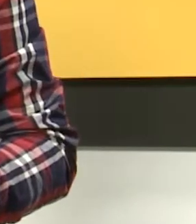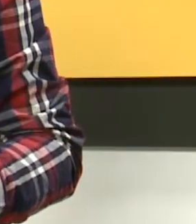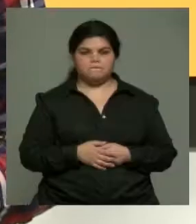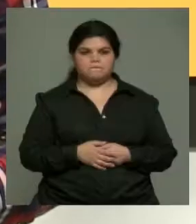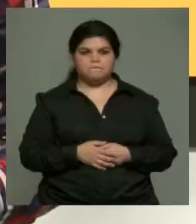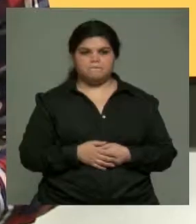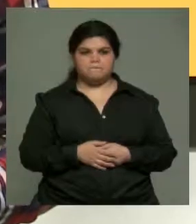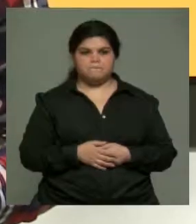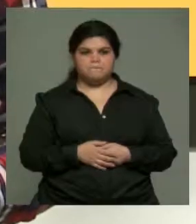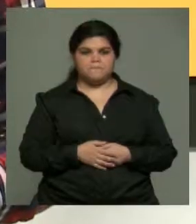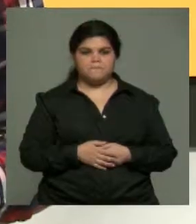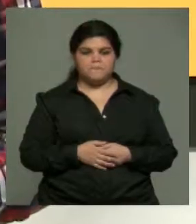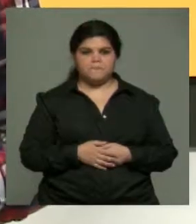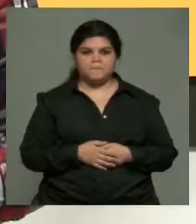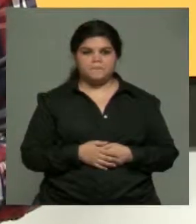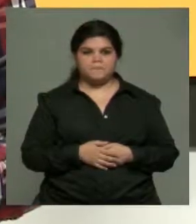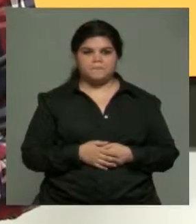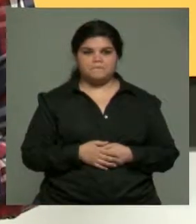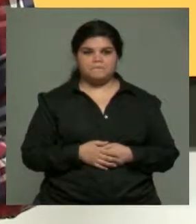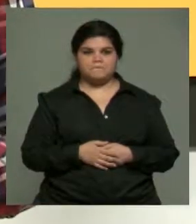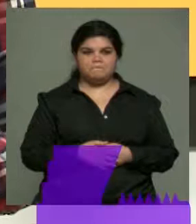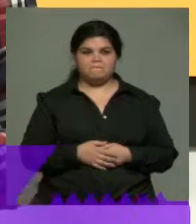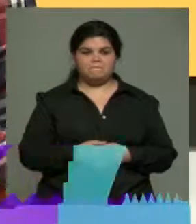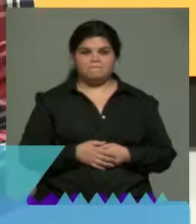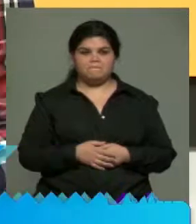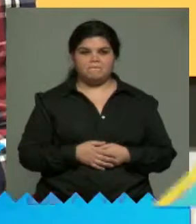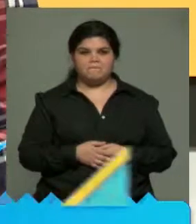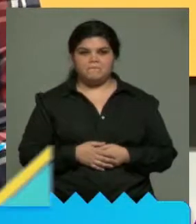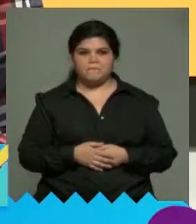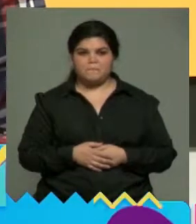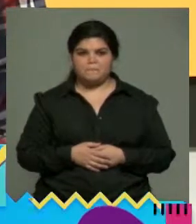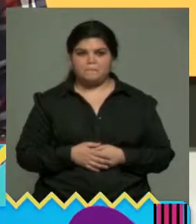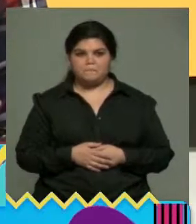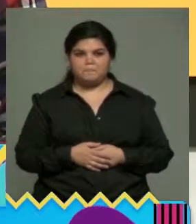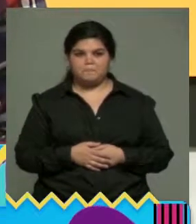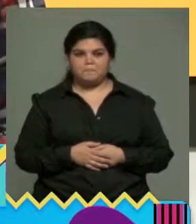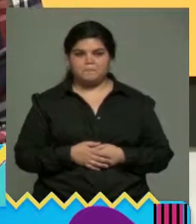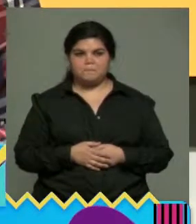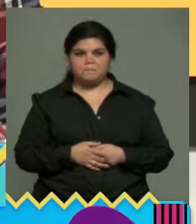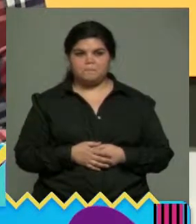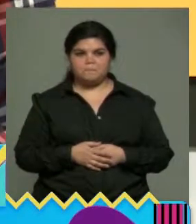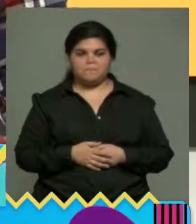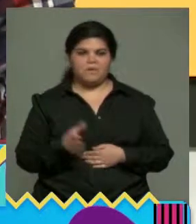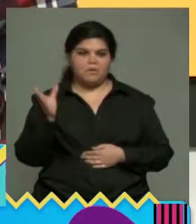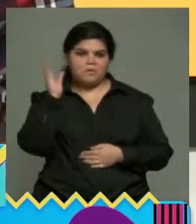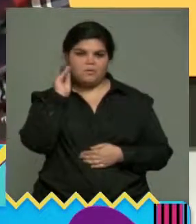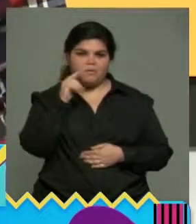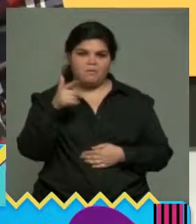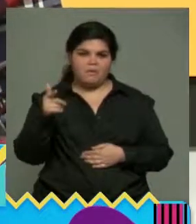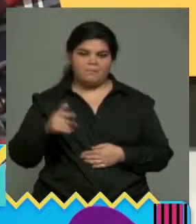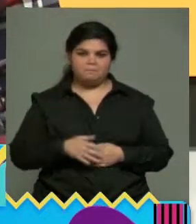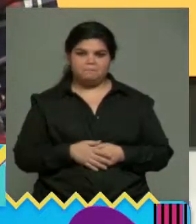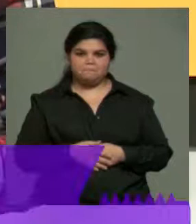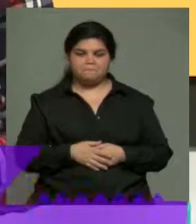¿Qué tal? Buenas tardes. Bienvenidos a una nueva entrega de Distintos Parecidos. Hoy, como siempre, con mi compañero Marcelo Sastre aquí al lado. ¿Qué tal, Marcelo? ¿Cómo estás? ¿Cómo te va, Gastón? ¿Todo